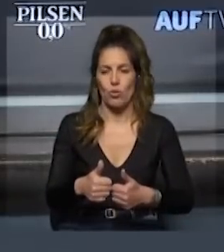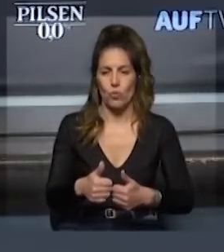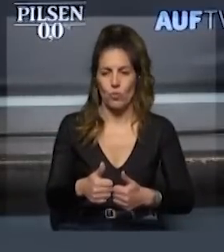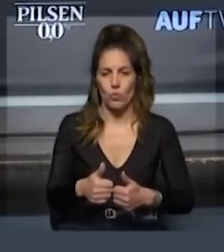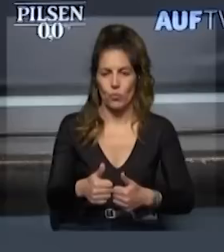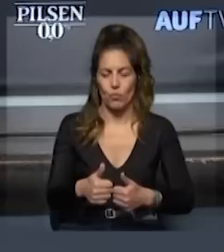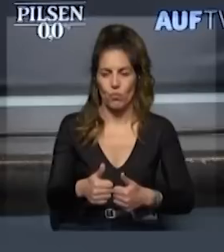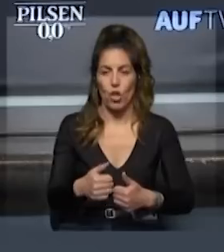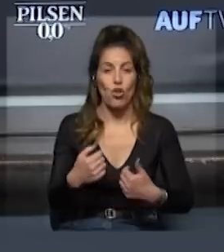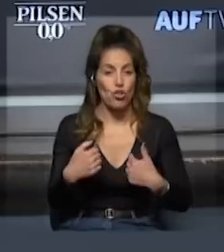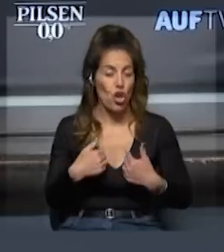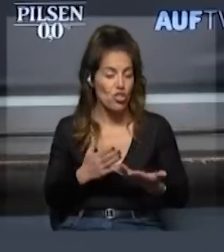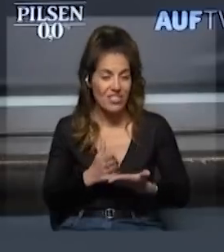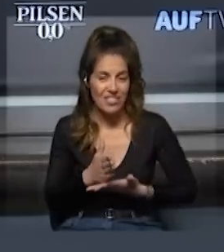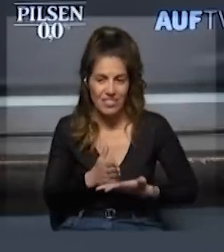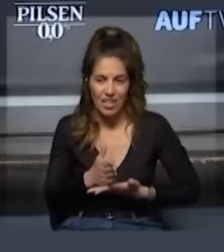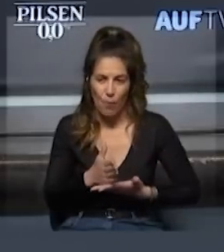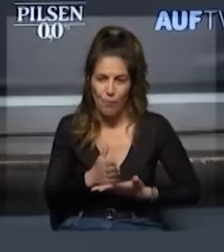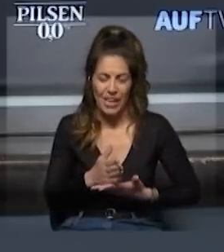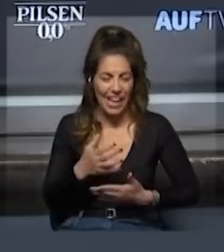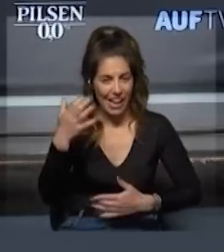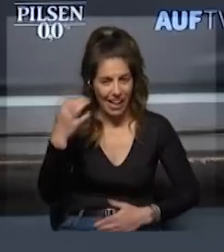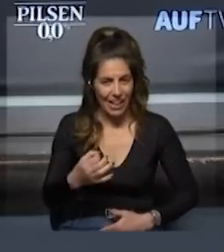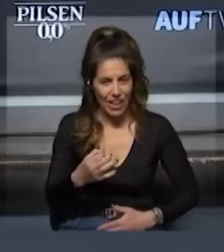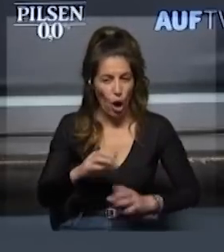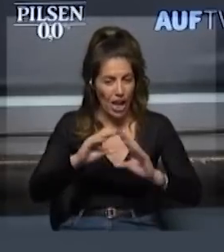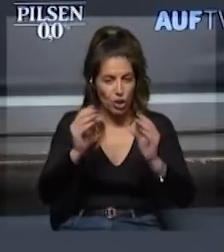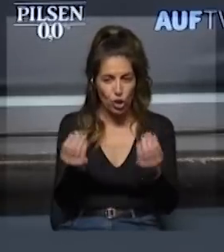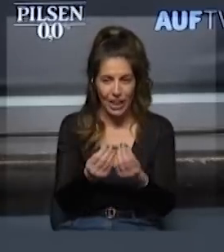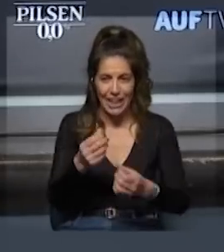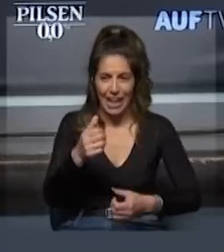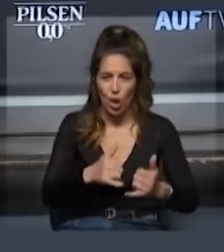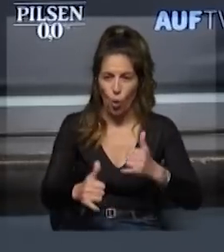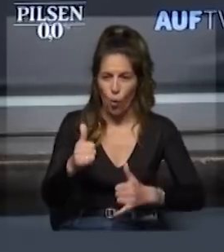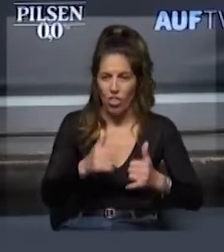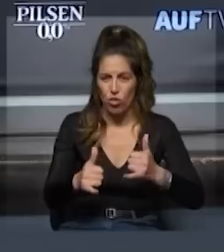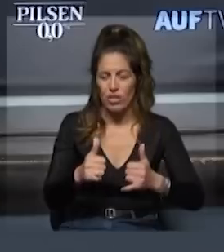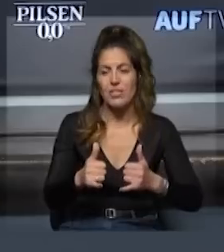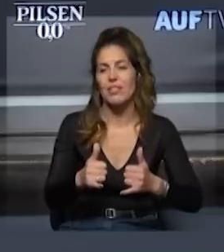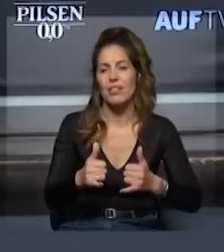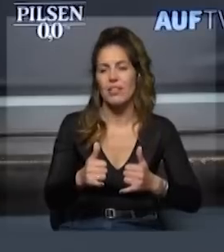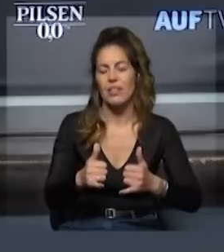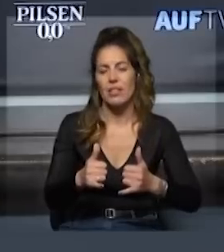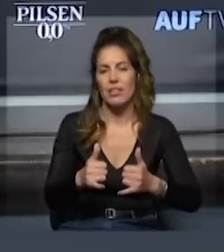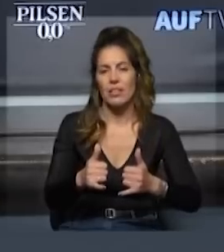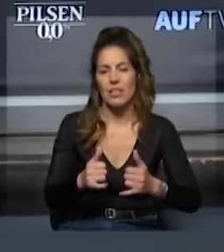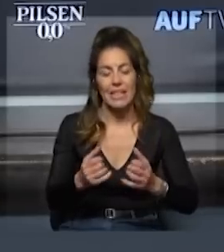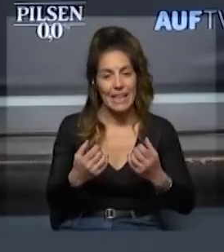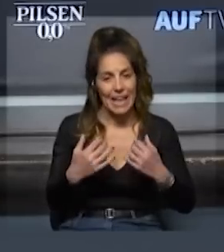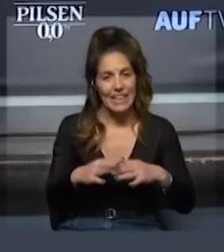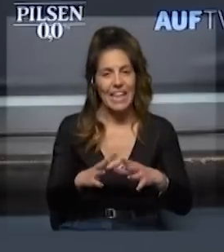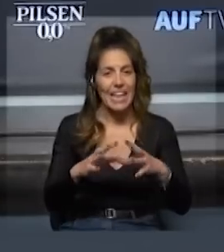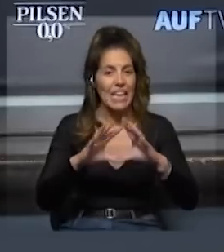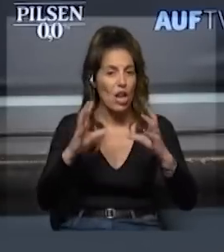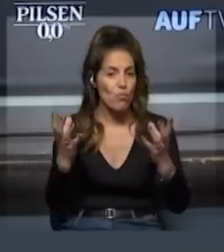y yo siempre considero a la totalidad de los jugadores que conforman el